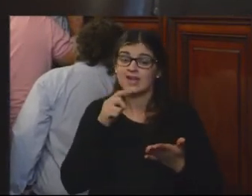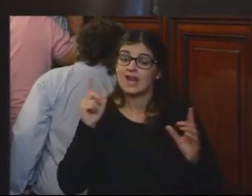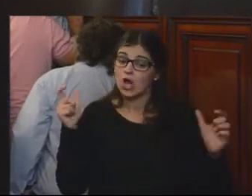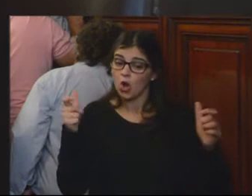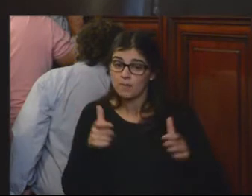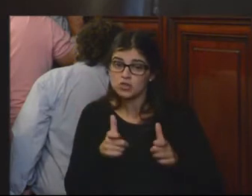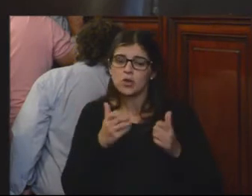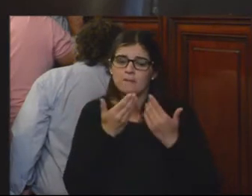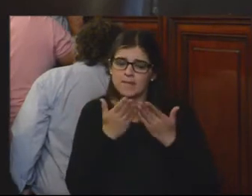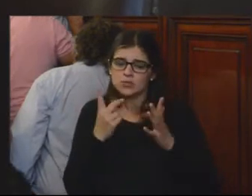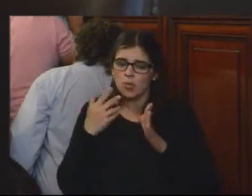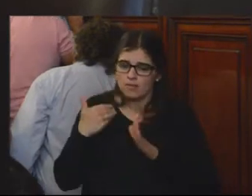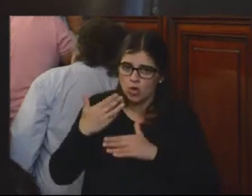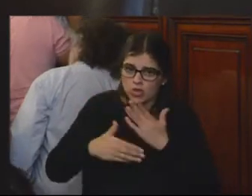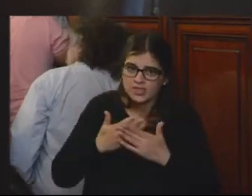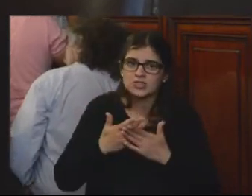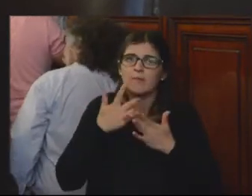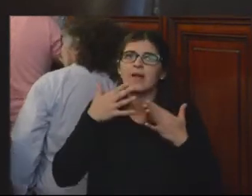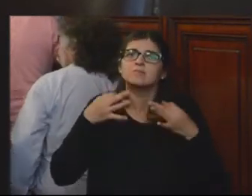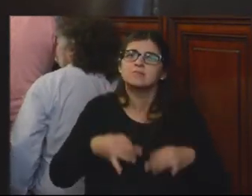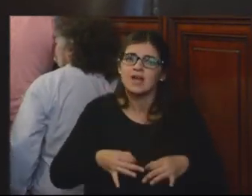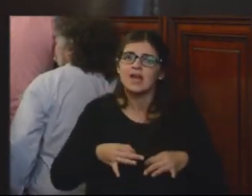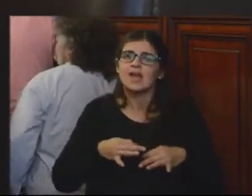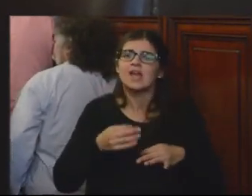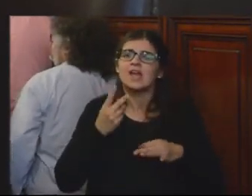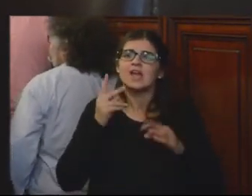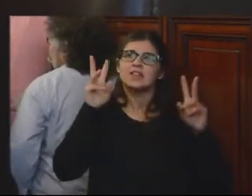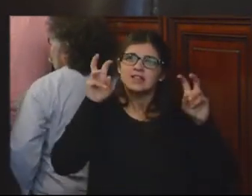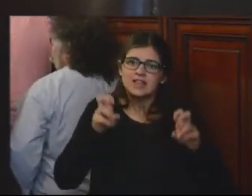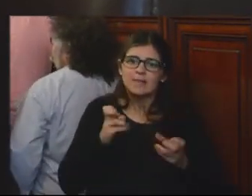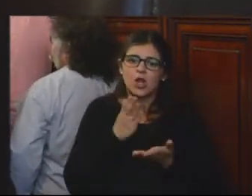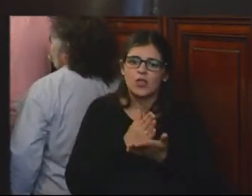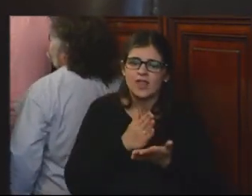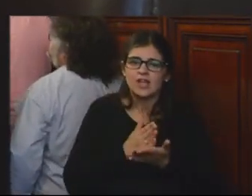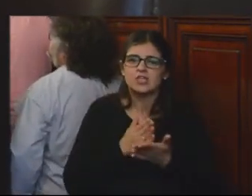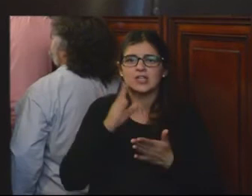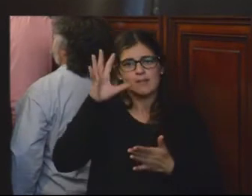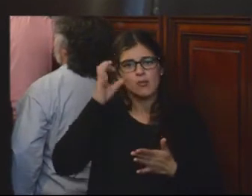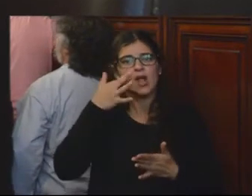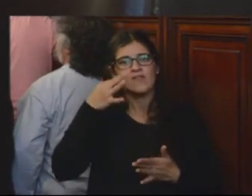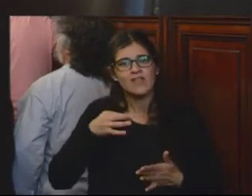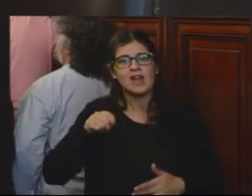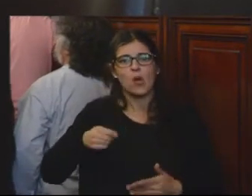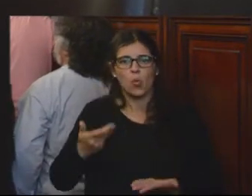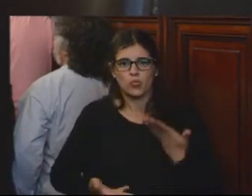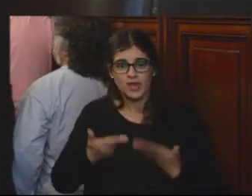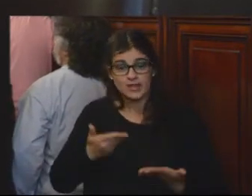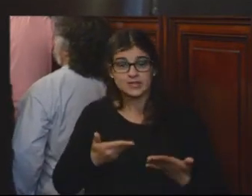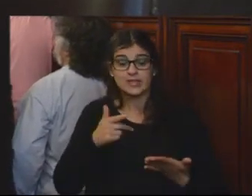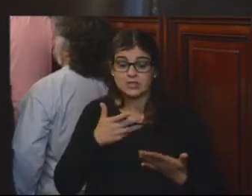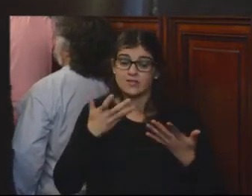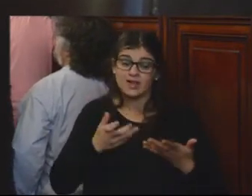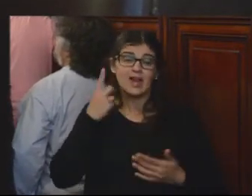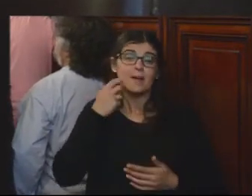ha iniciado un proceso para consolidar el alcance y el contenido estos derechos el derecho a la memoria a la verdad de la justicia y en ese sentido la